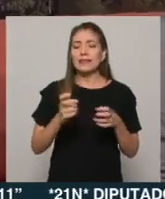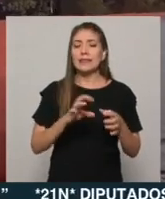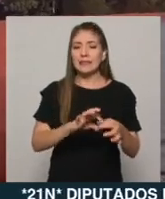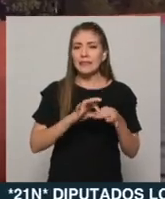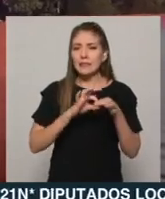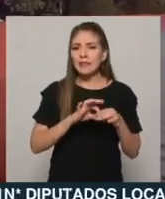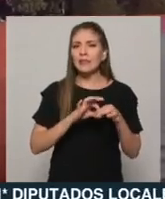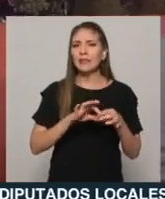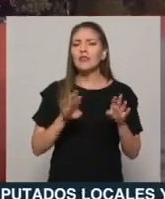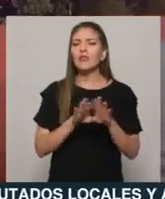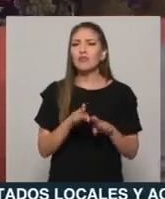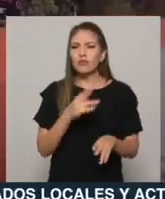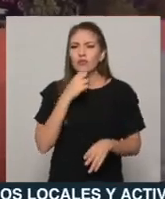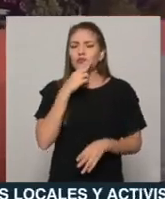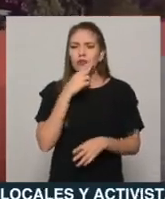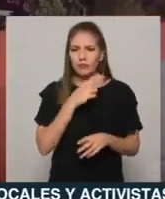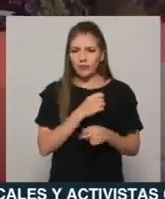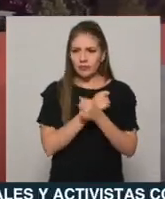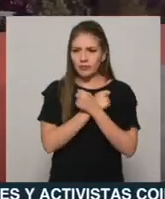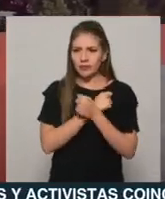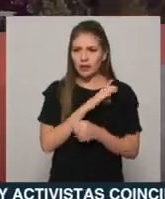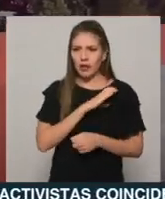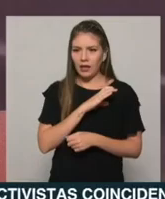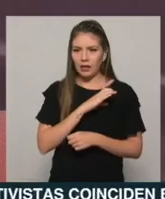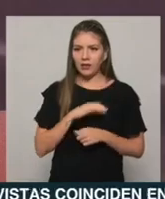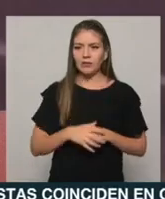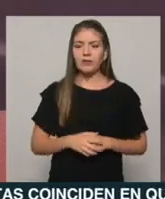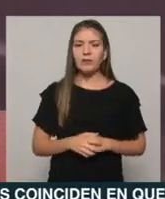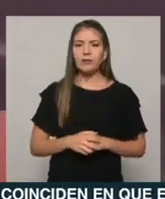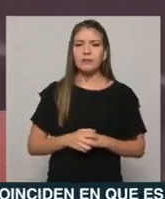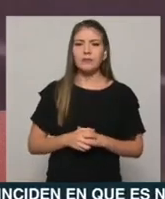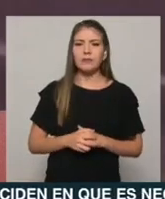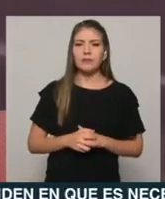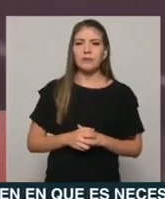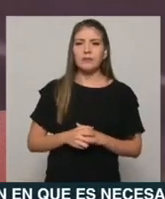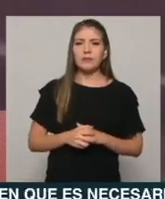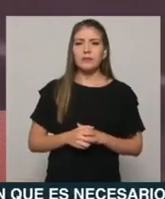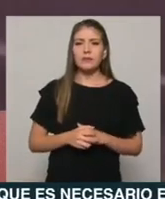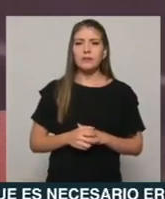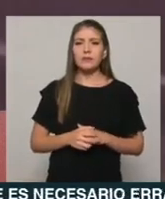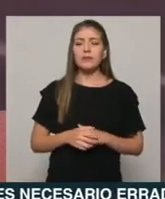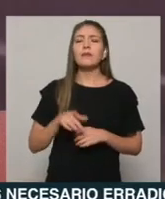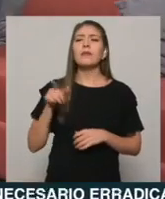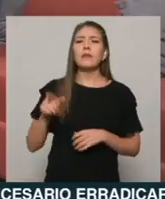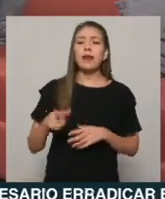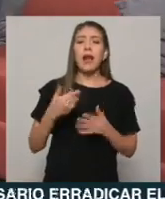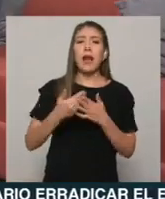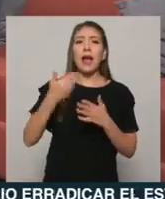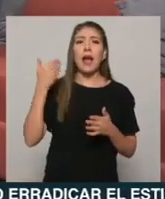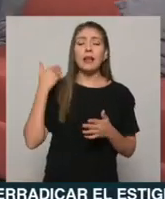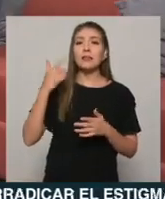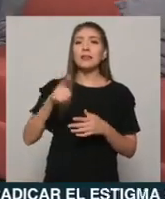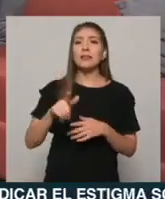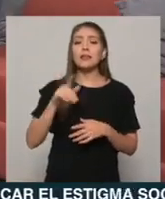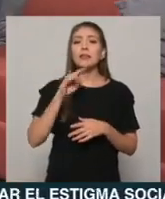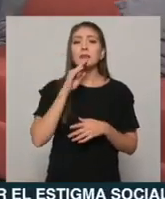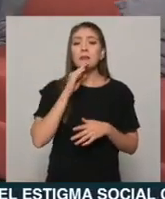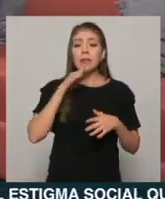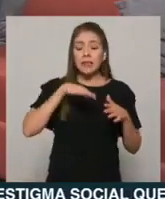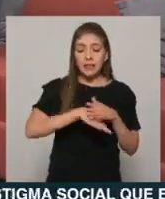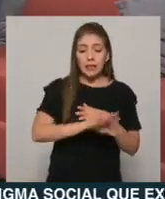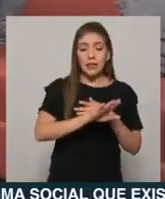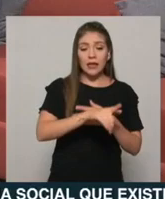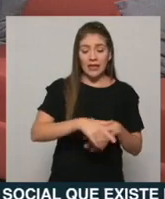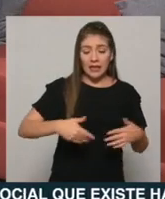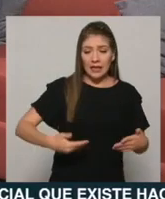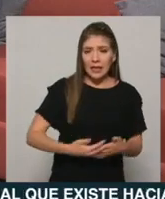precisamente afectivo. Doctor, ¿y qué tanto se da esta información antes de que las madres lleguen a las salas de parto y se vayan a casa con los hijos?